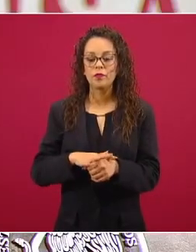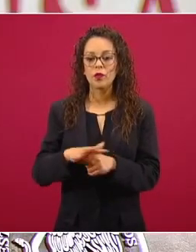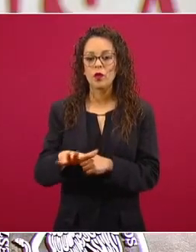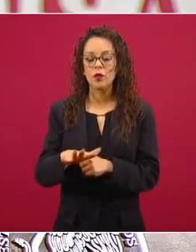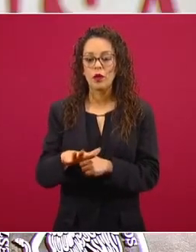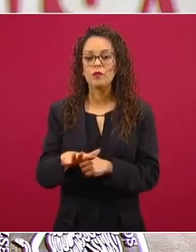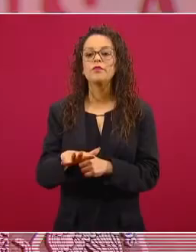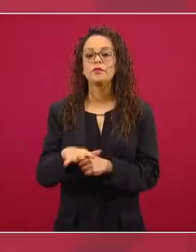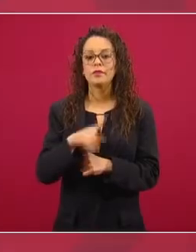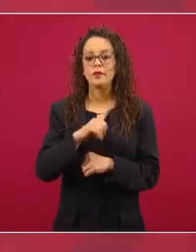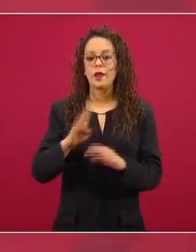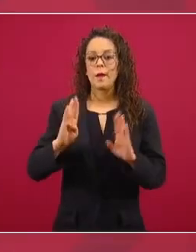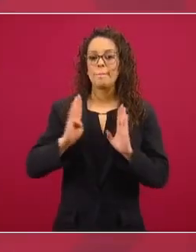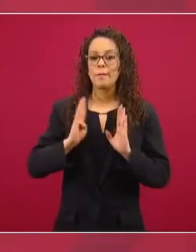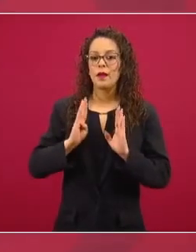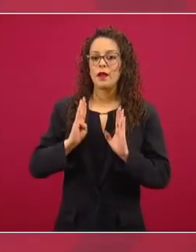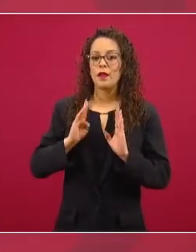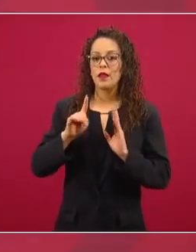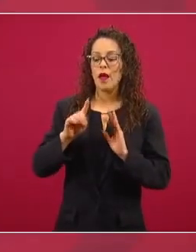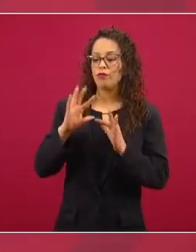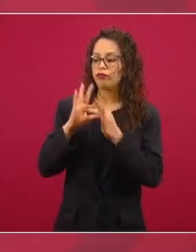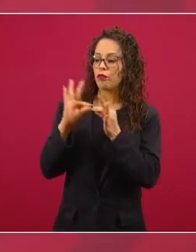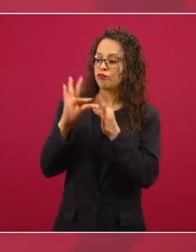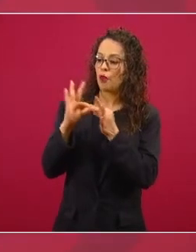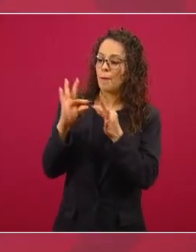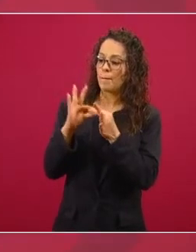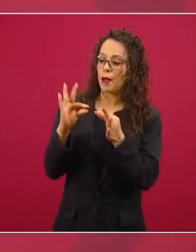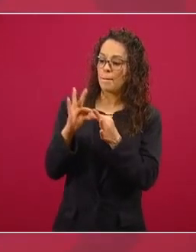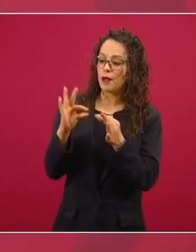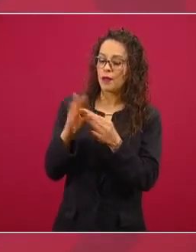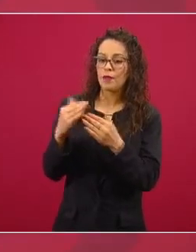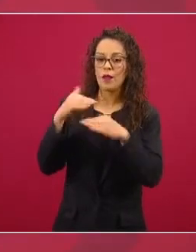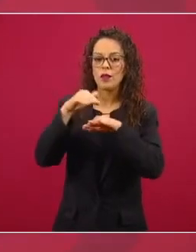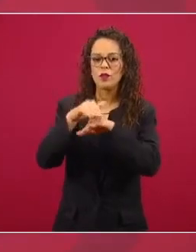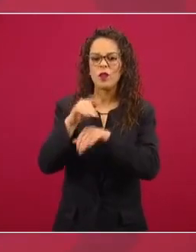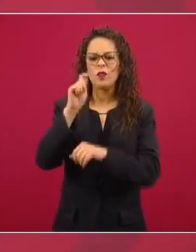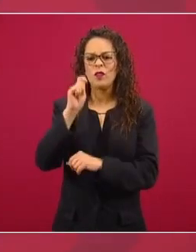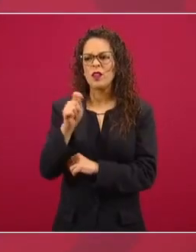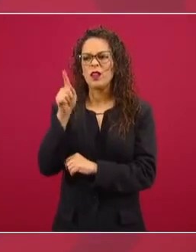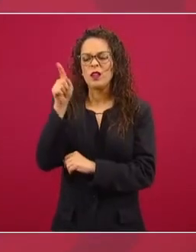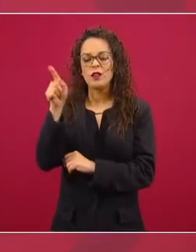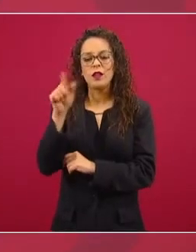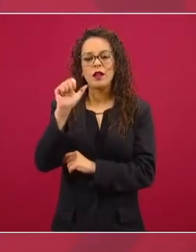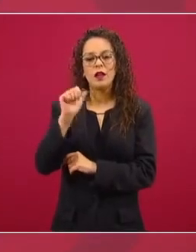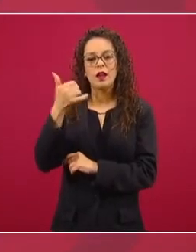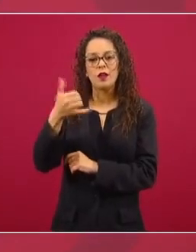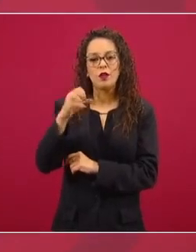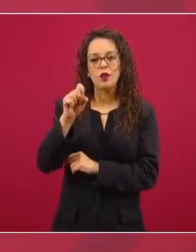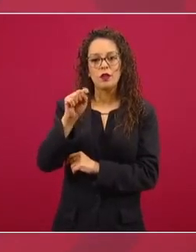militares por el caso de Ayotzinapa. Cuando llegamos nosotros, pues ya